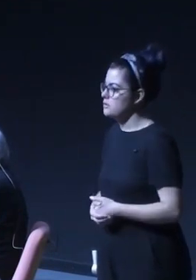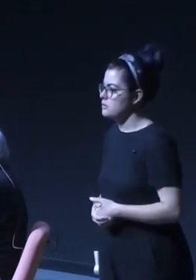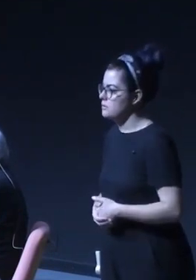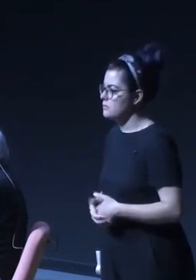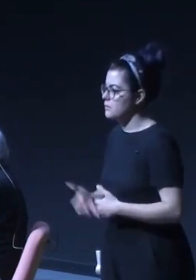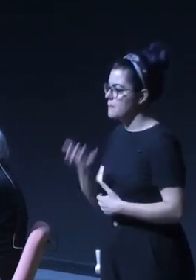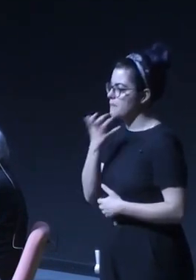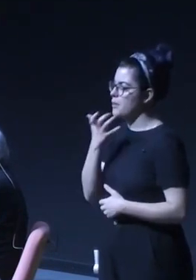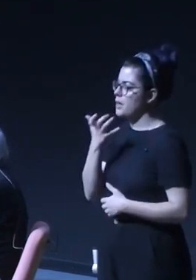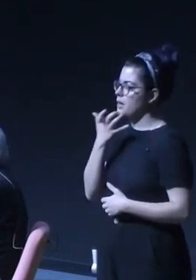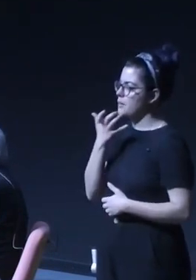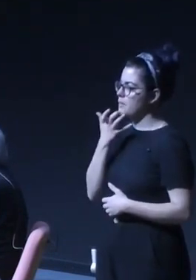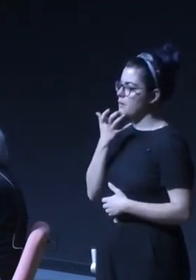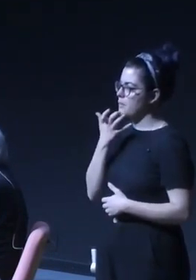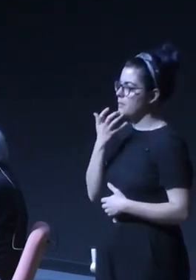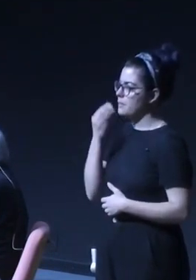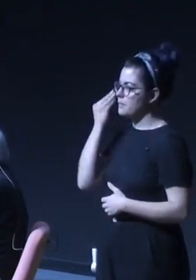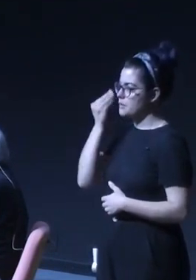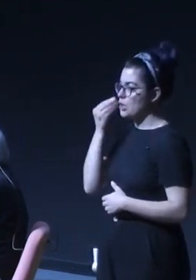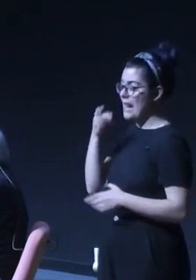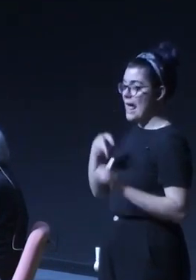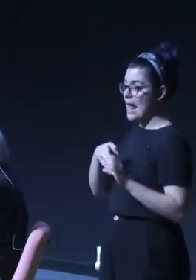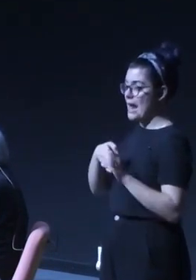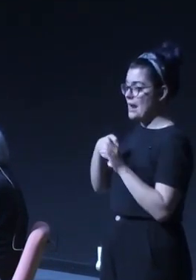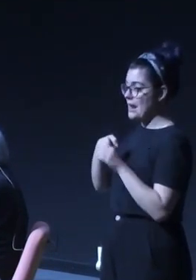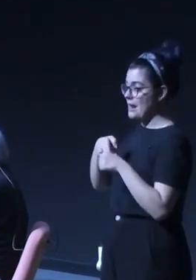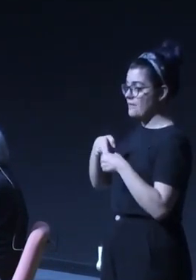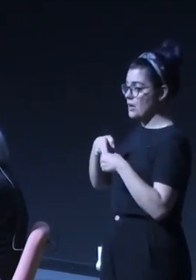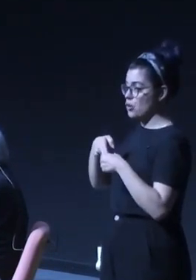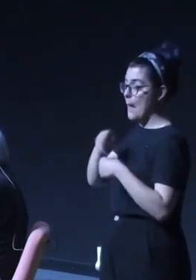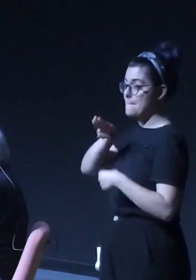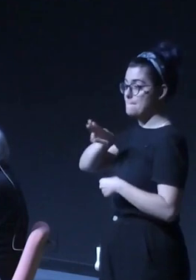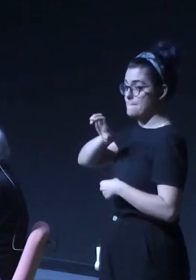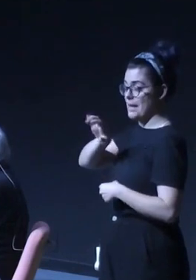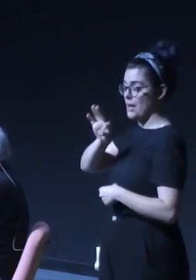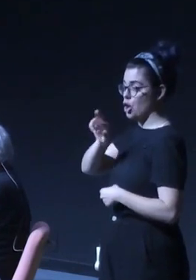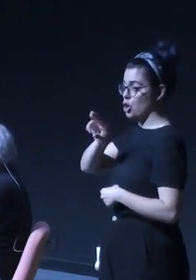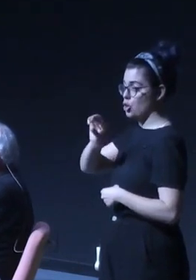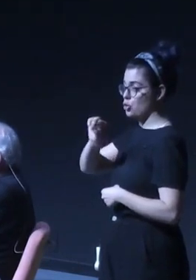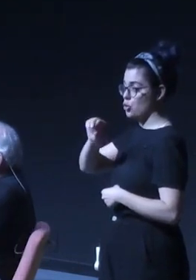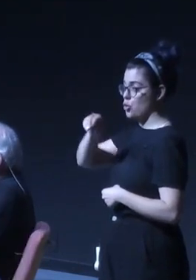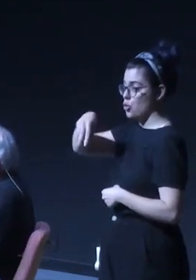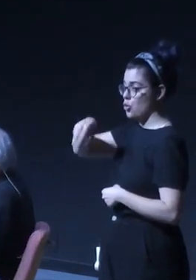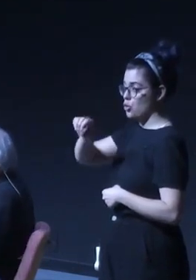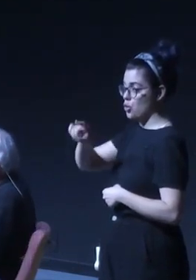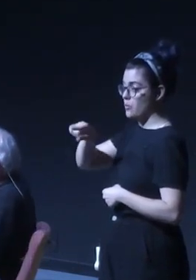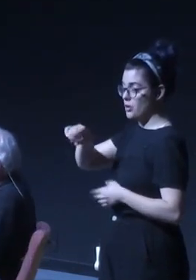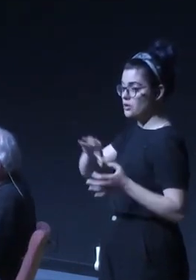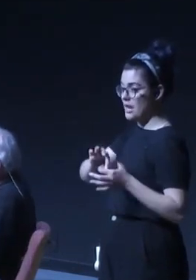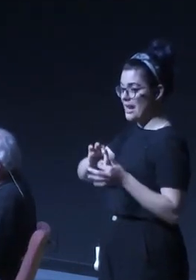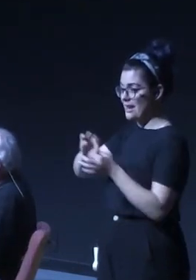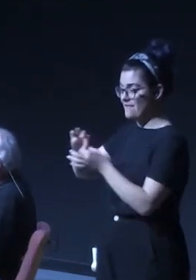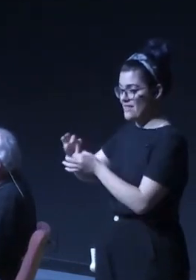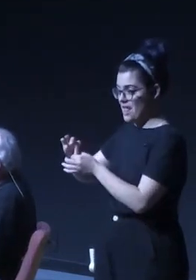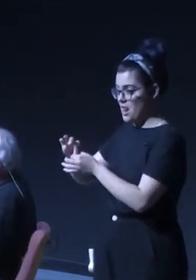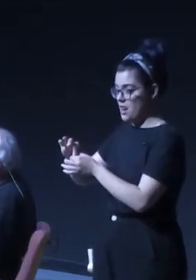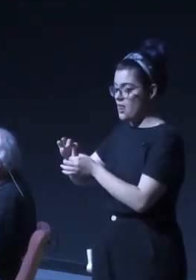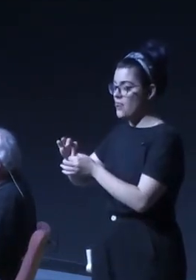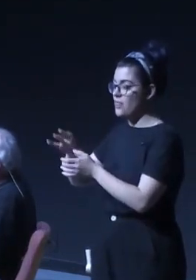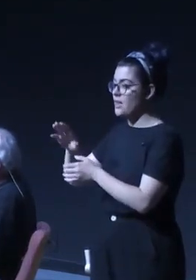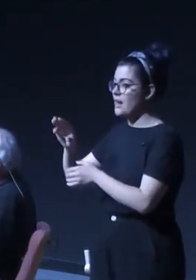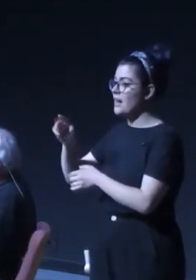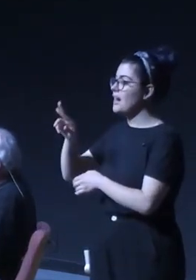ejemplo, que la refinería pertenece a Petronor y Petronor es una filial de Repsol y que el